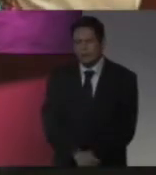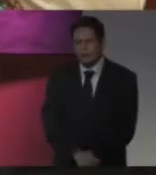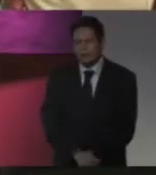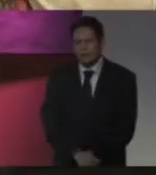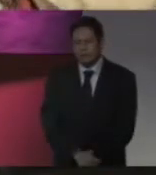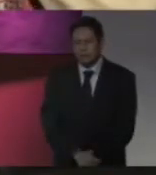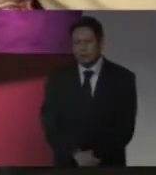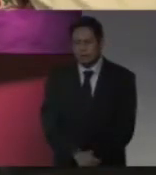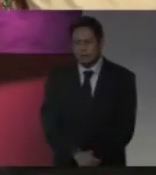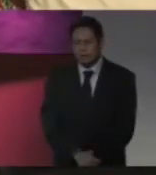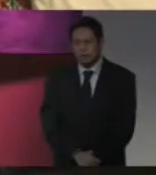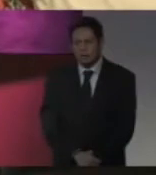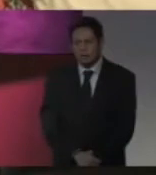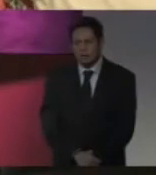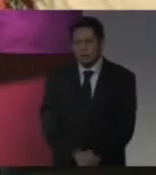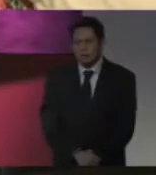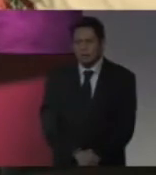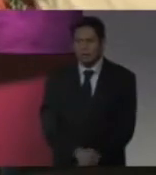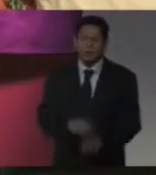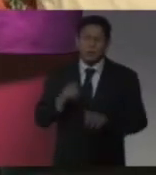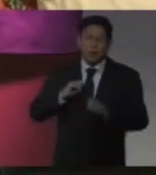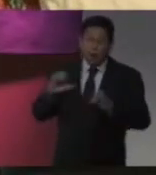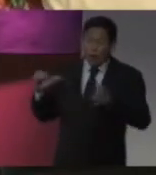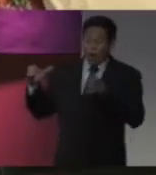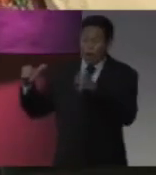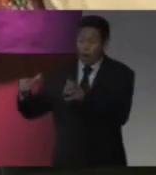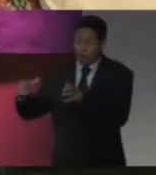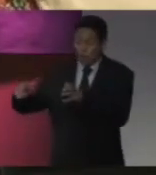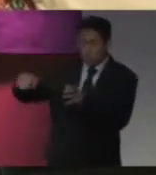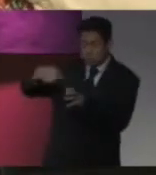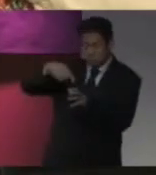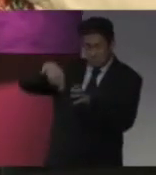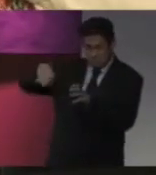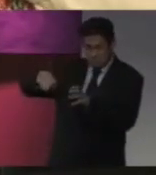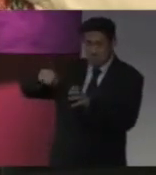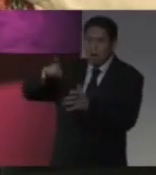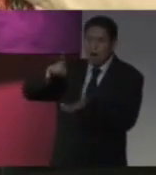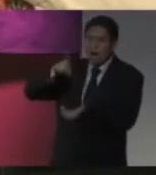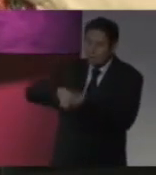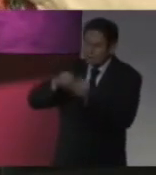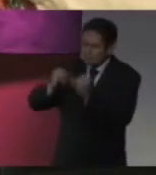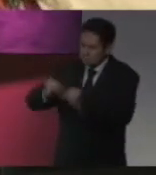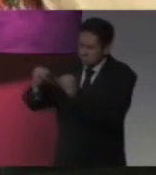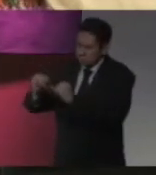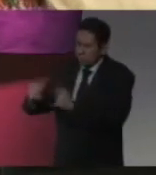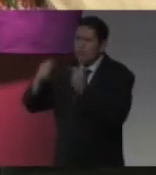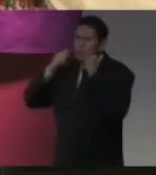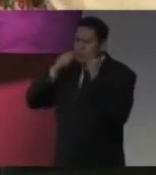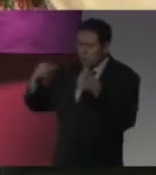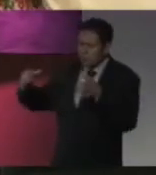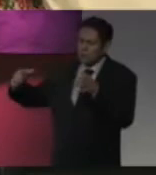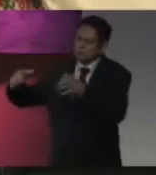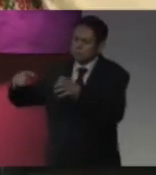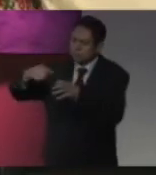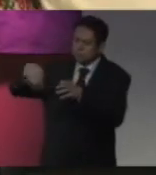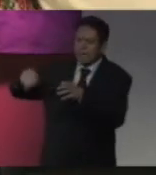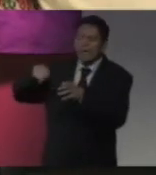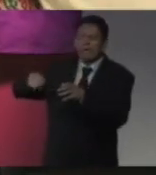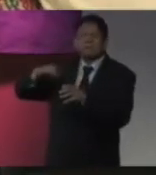prevalencia de la subjetividad colectiva ve por el bien común como bien